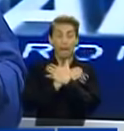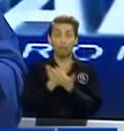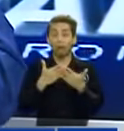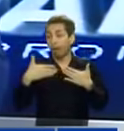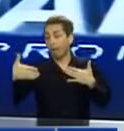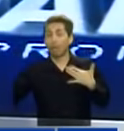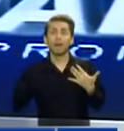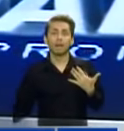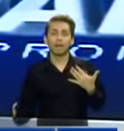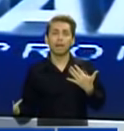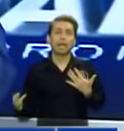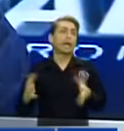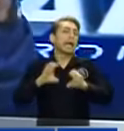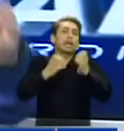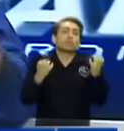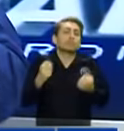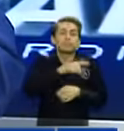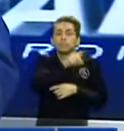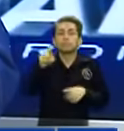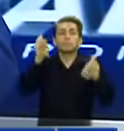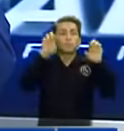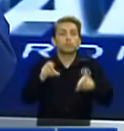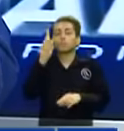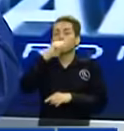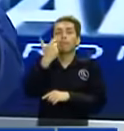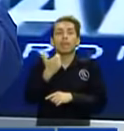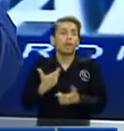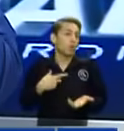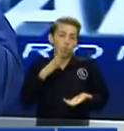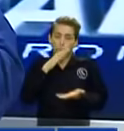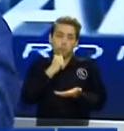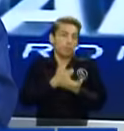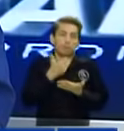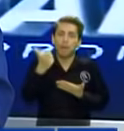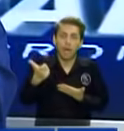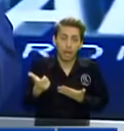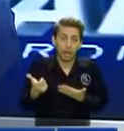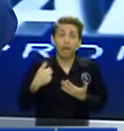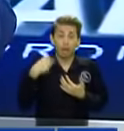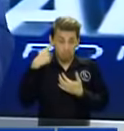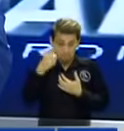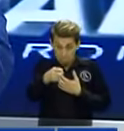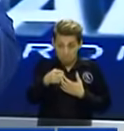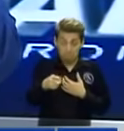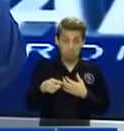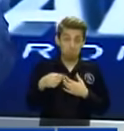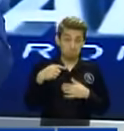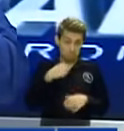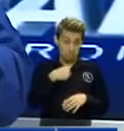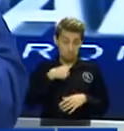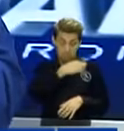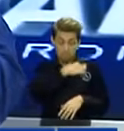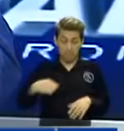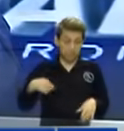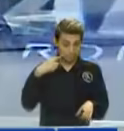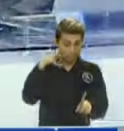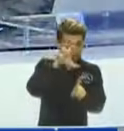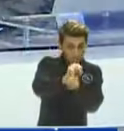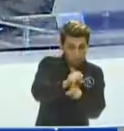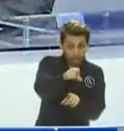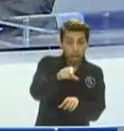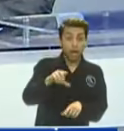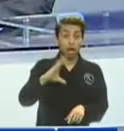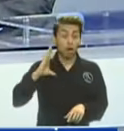la gente no pagó. ¿Qué es lo que hicimos nosotros? Ante el rechazo del veto, nos sentamos y hablamos con la gente y les